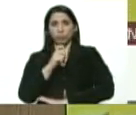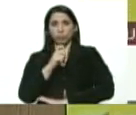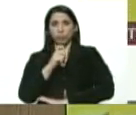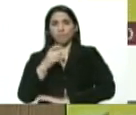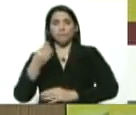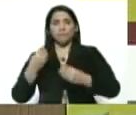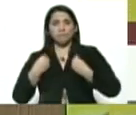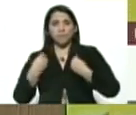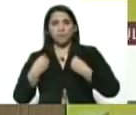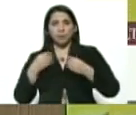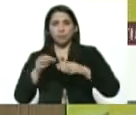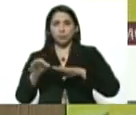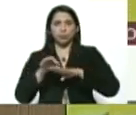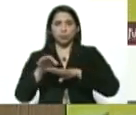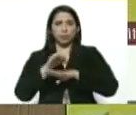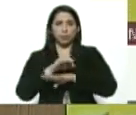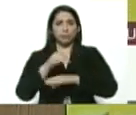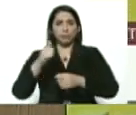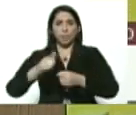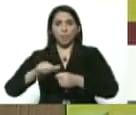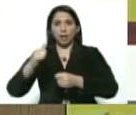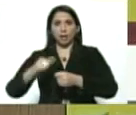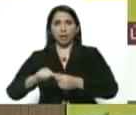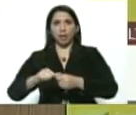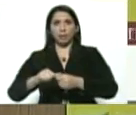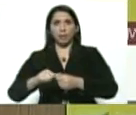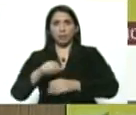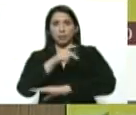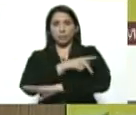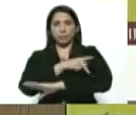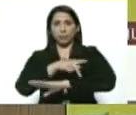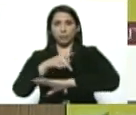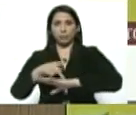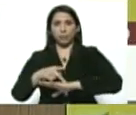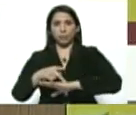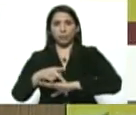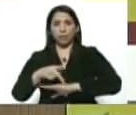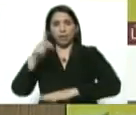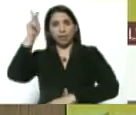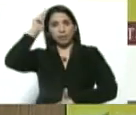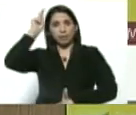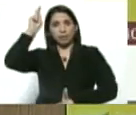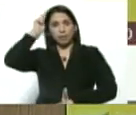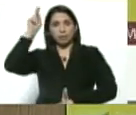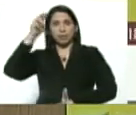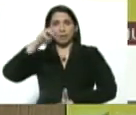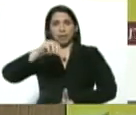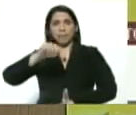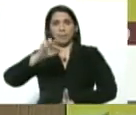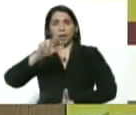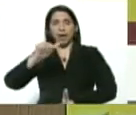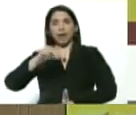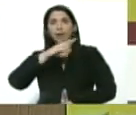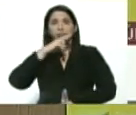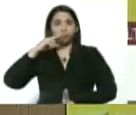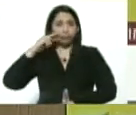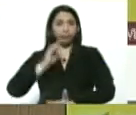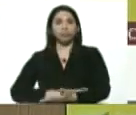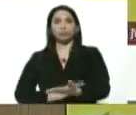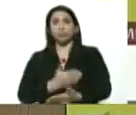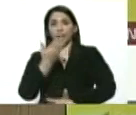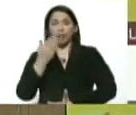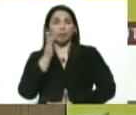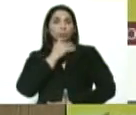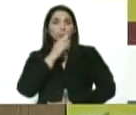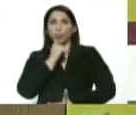procedente del municipio maracaibo parroquia cacique mara diabético también quien nos